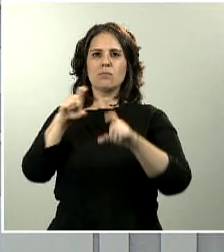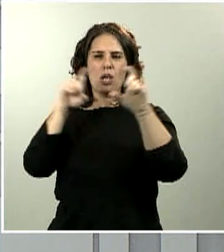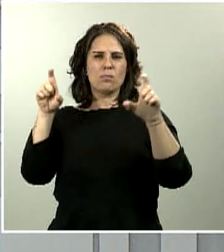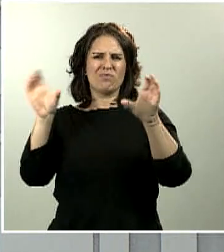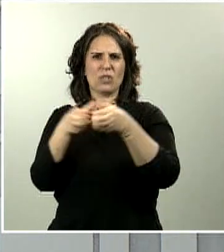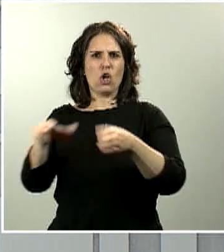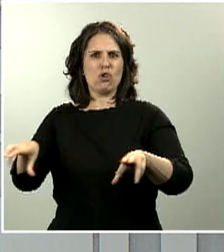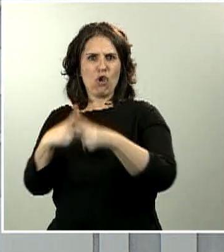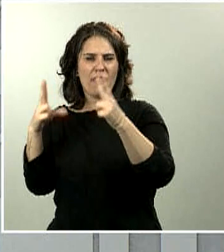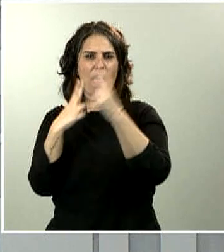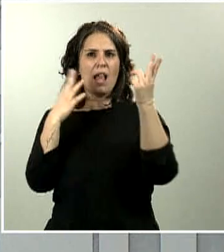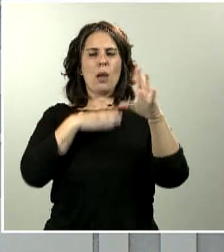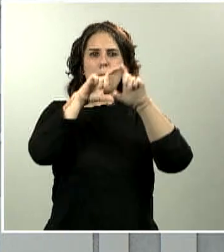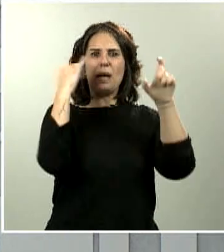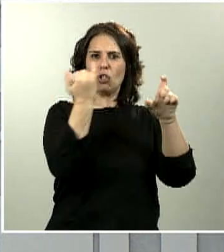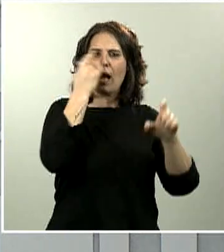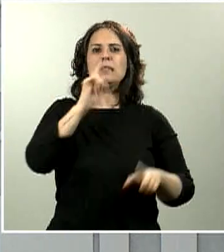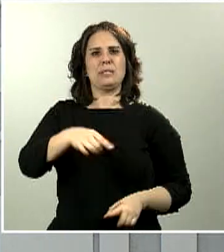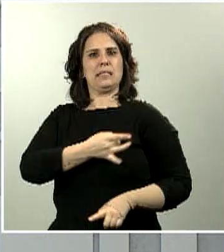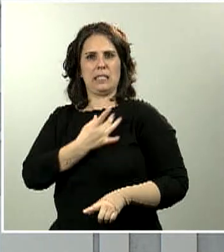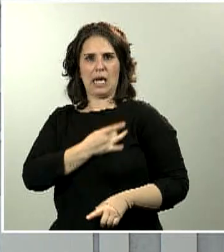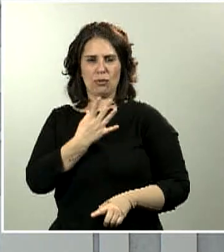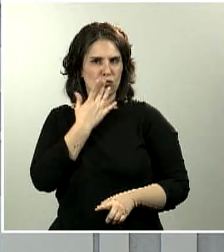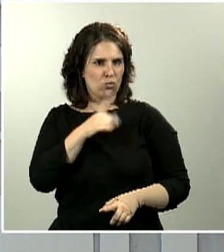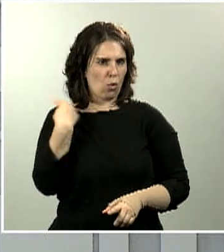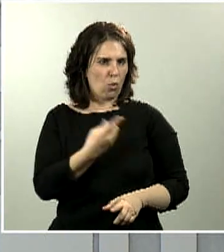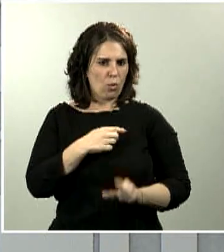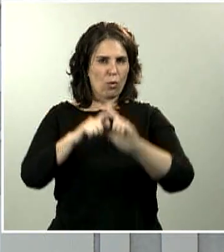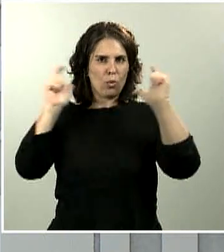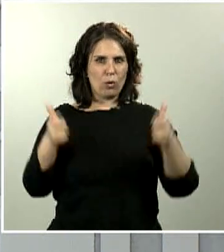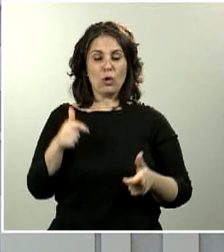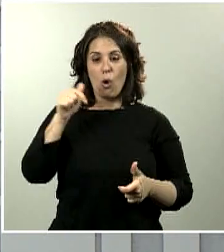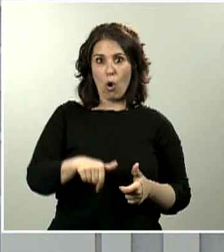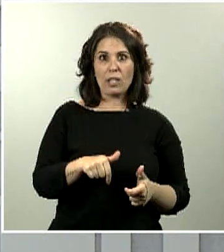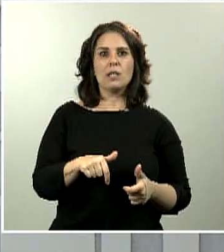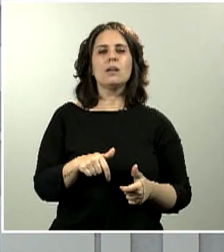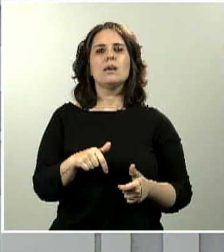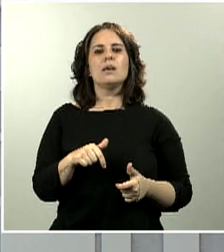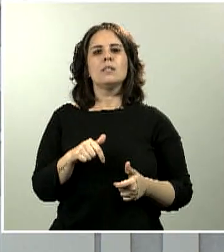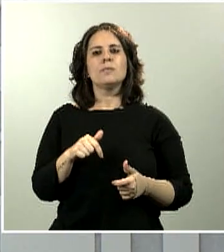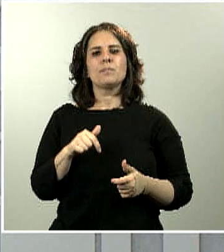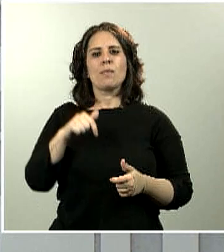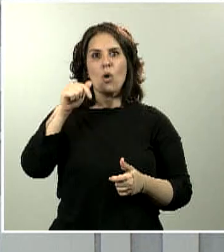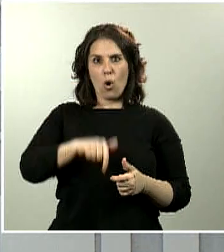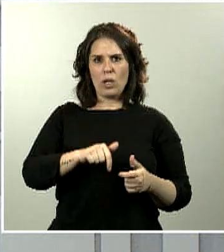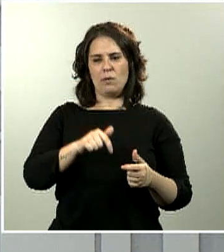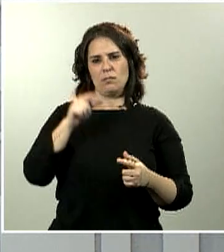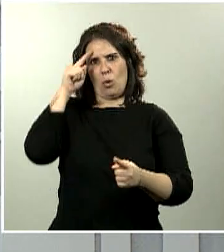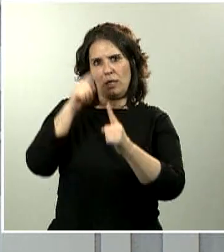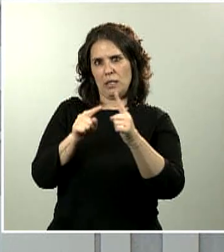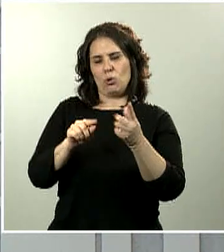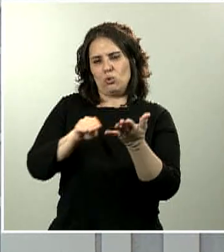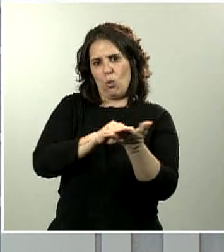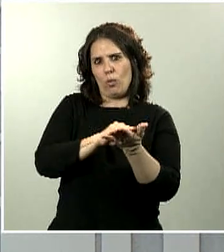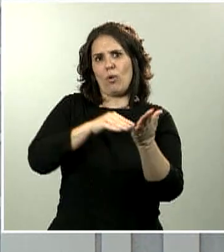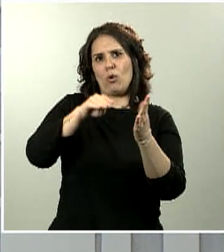que justamente en el día de hoy, en este último apartado, de ir paliando las situaciones económicas hasta que llega ese momento